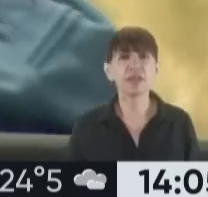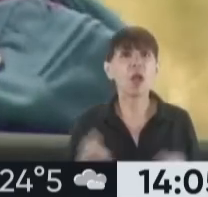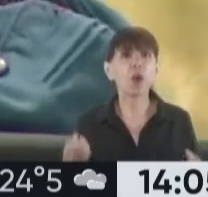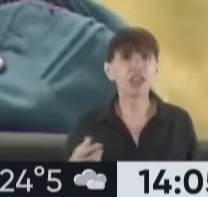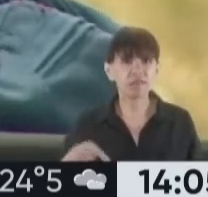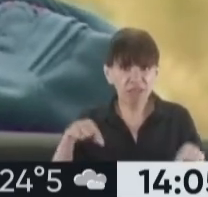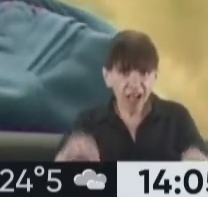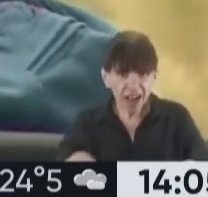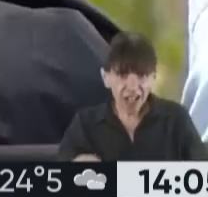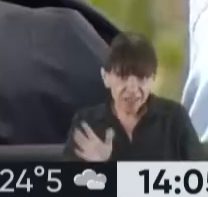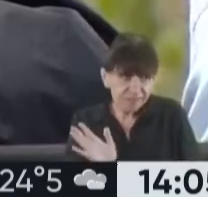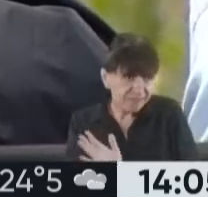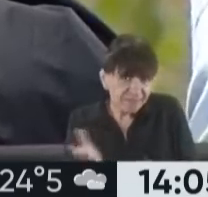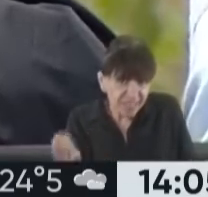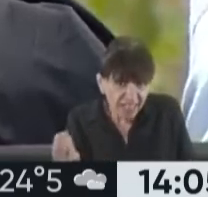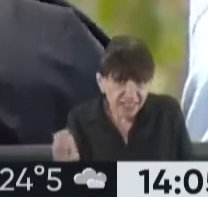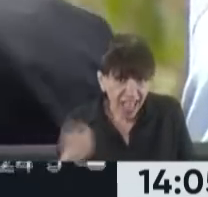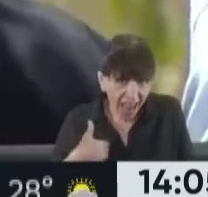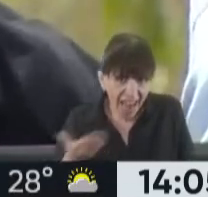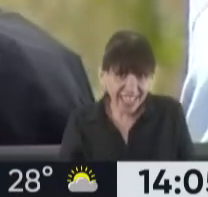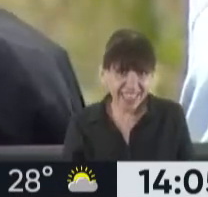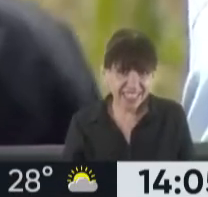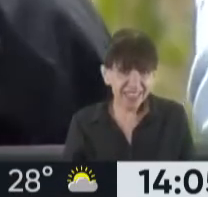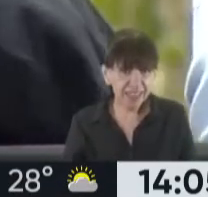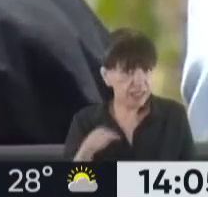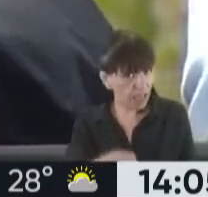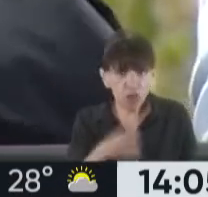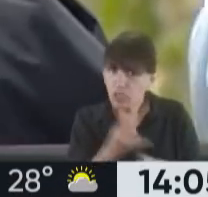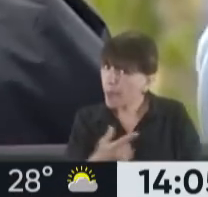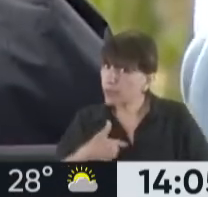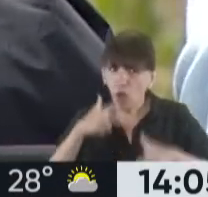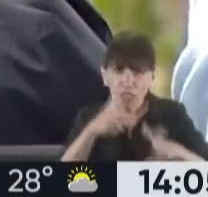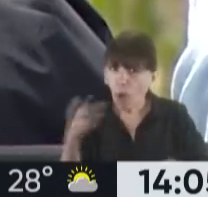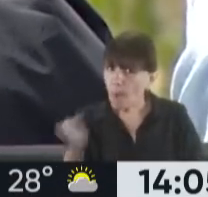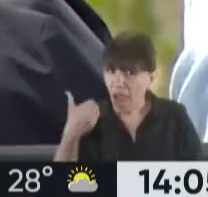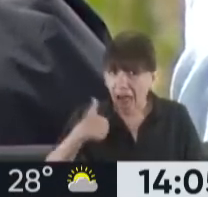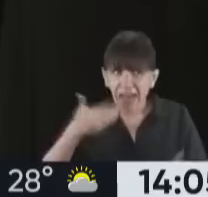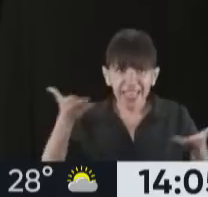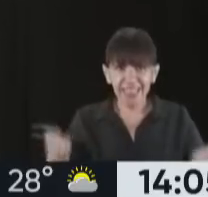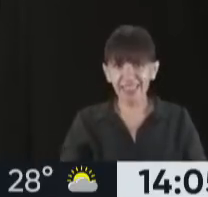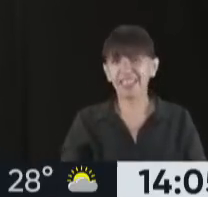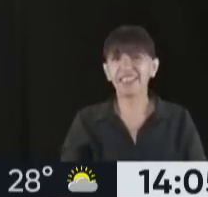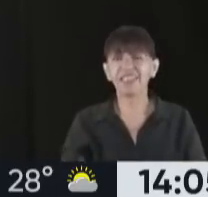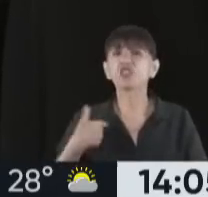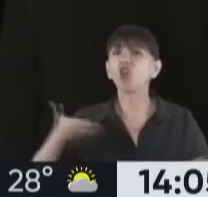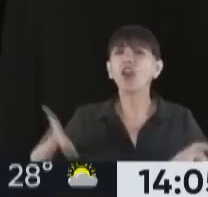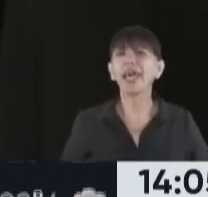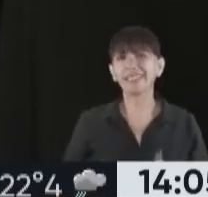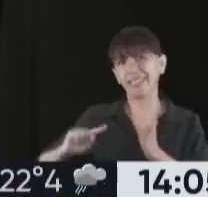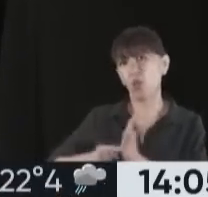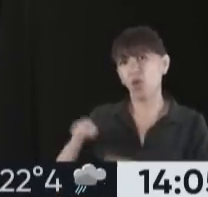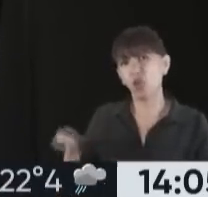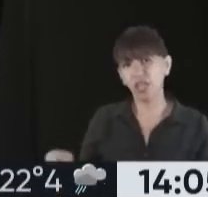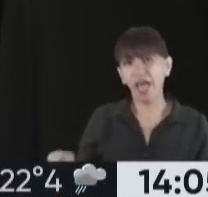está la Argentina, ¿eh? Esto es la Argentina, y yo siempre lo remarco eso. Yo he nacido en Buenos Aires, soy